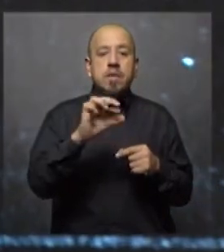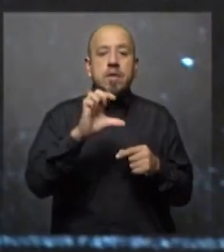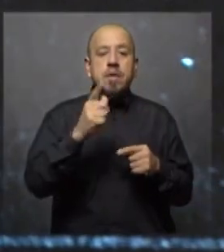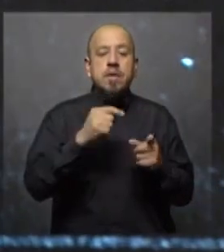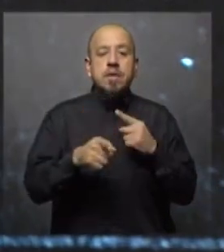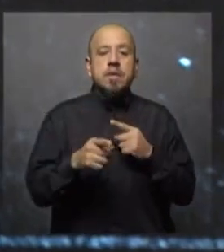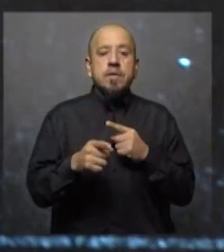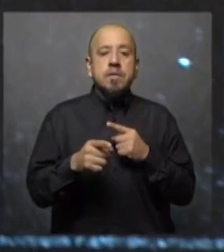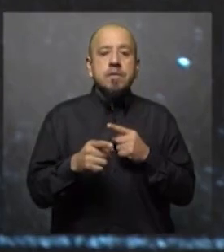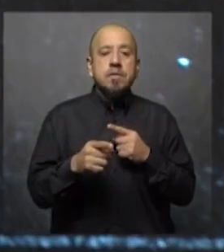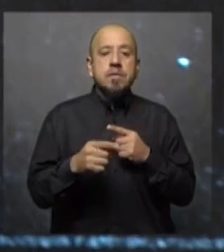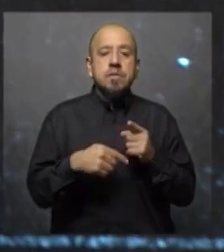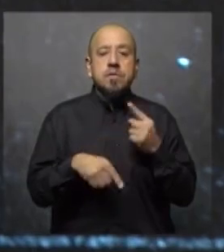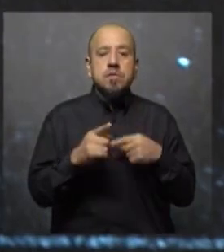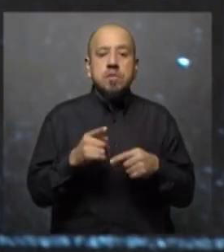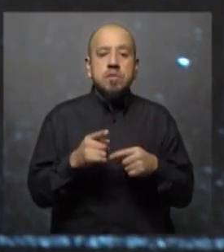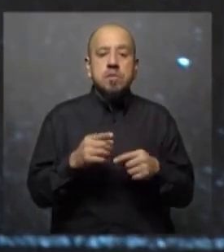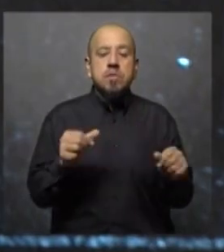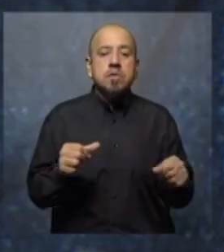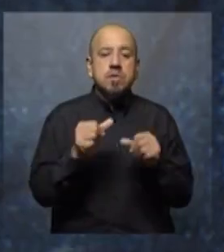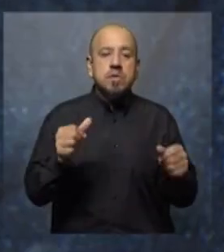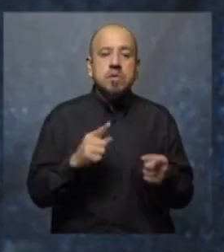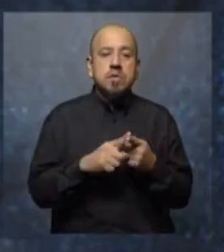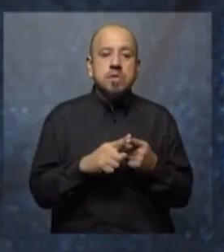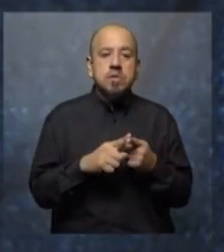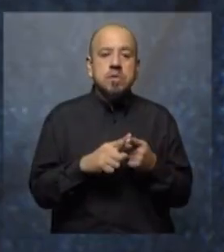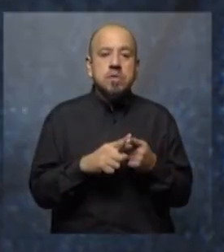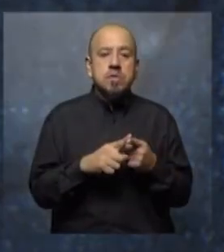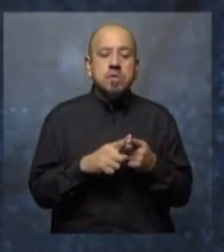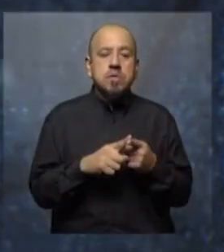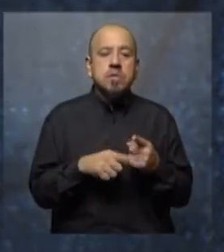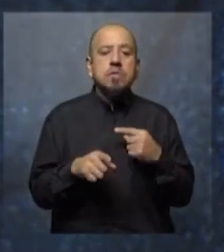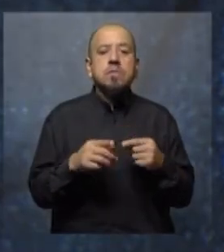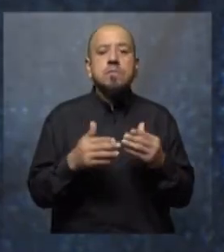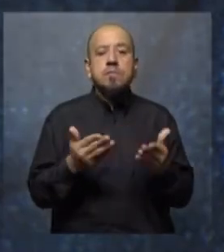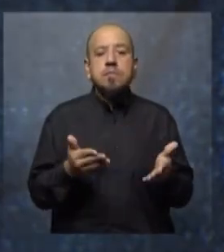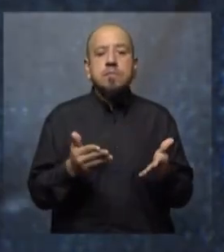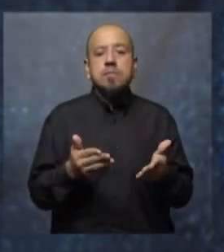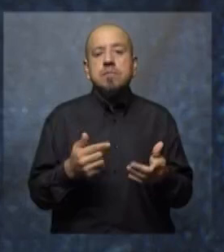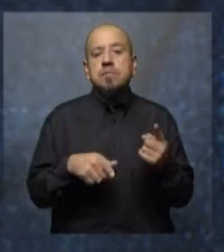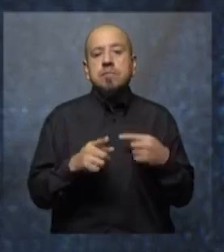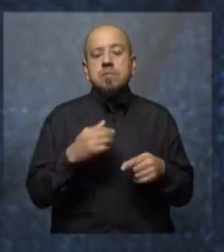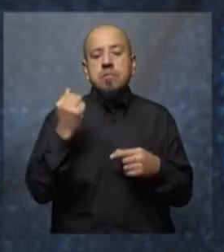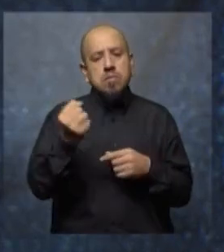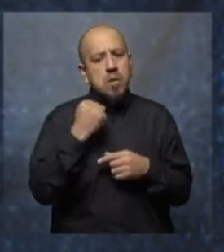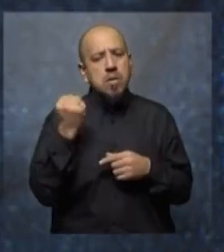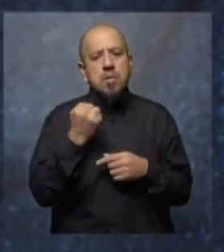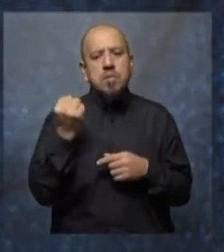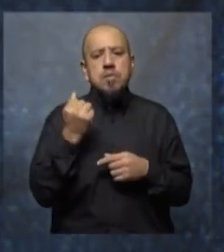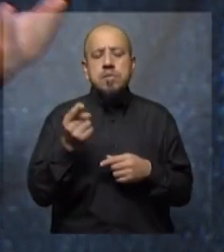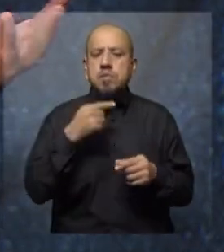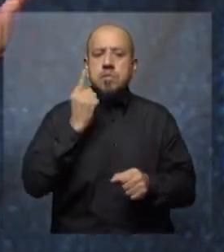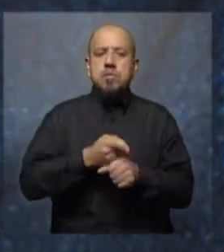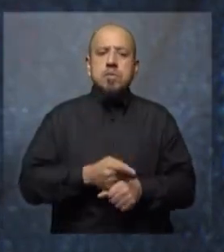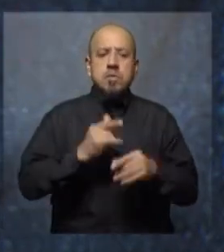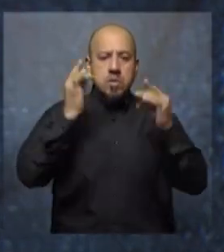no ciudadanas y ciudadanos por supuesto es el mandato digamos fundacional en la